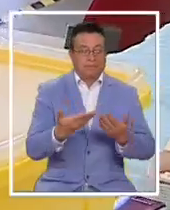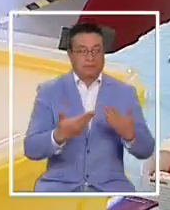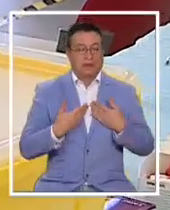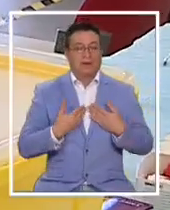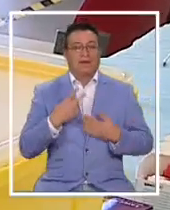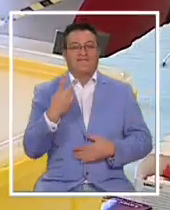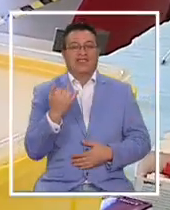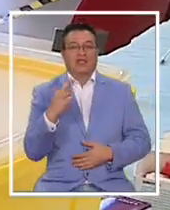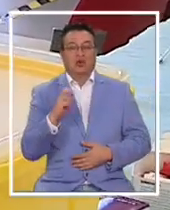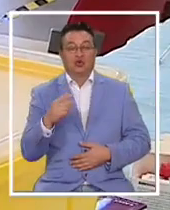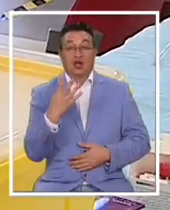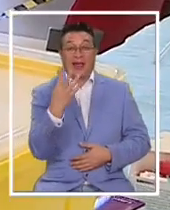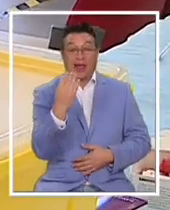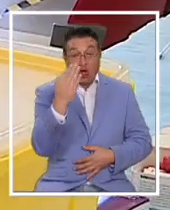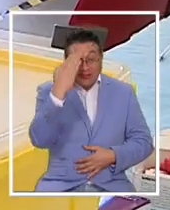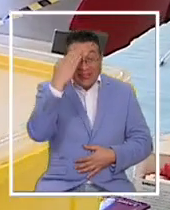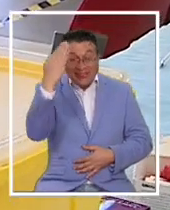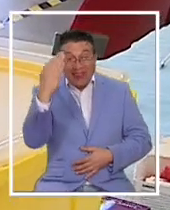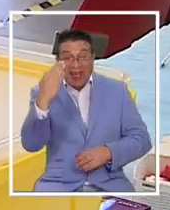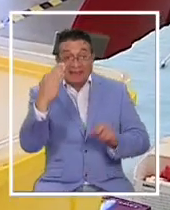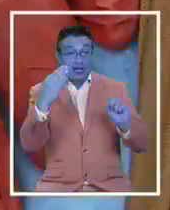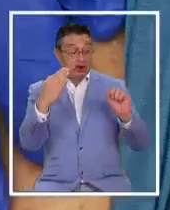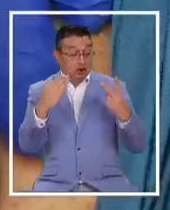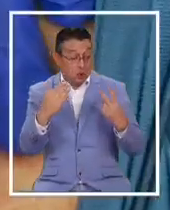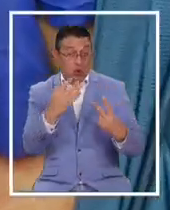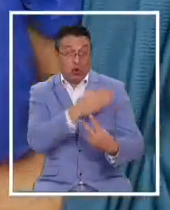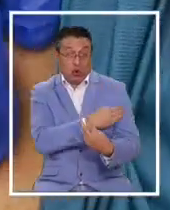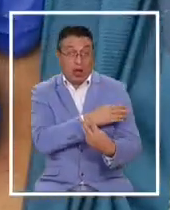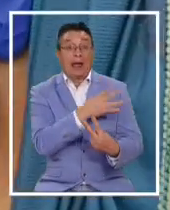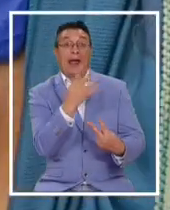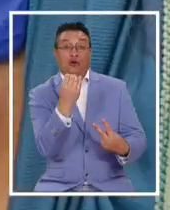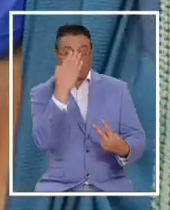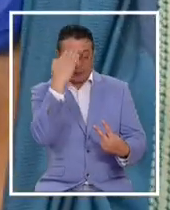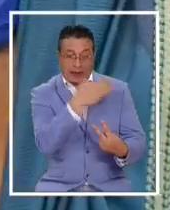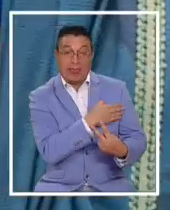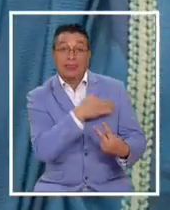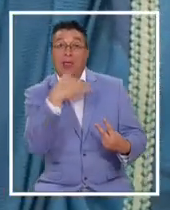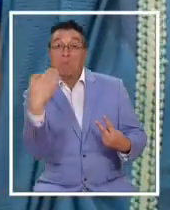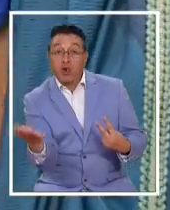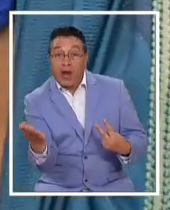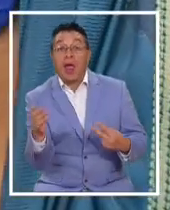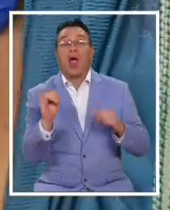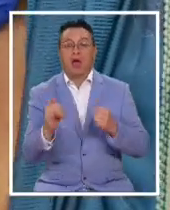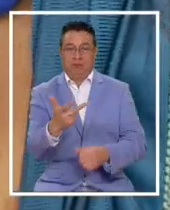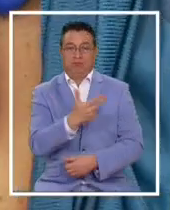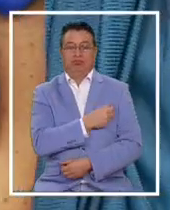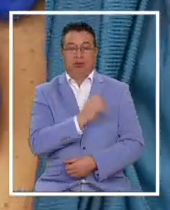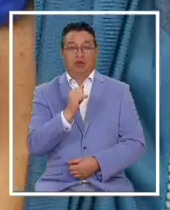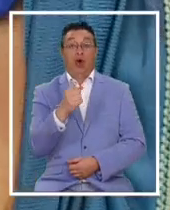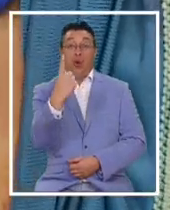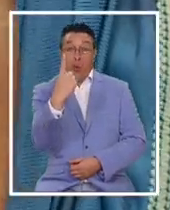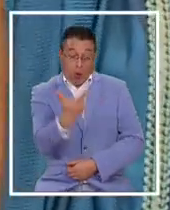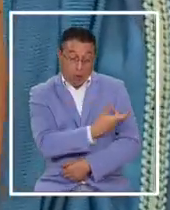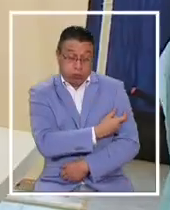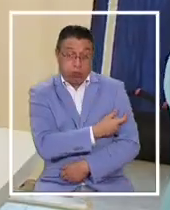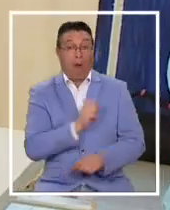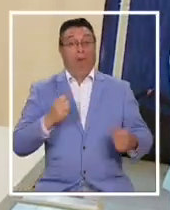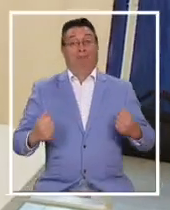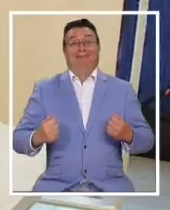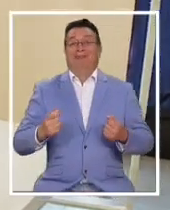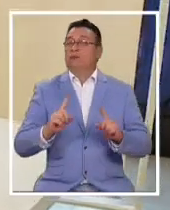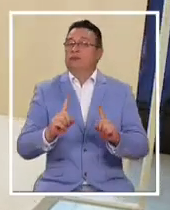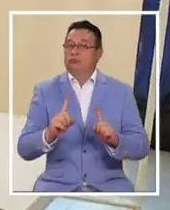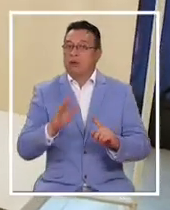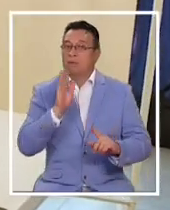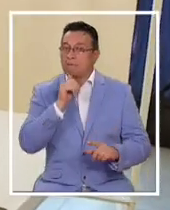virus 14 días después de suministrada la segunda dosis. Recordemos que la efectividad tras una sola inyección es bajísima. Los resultados